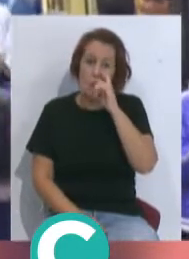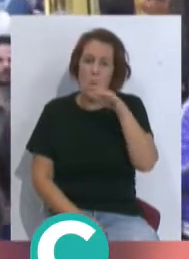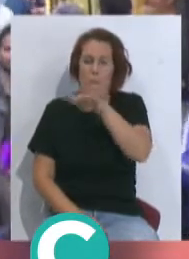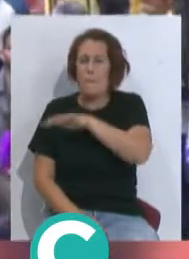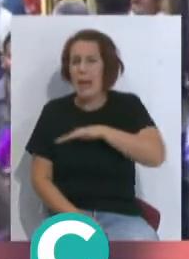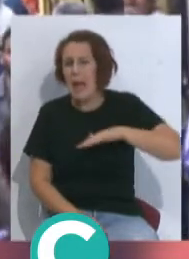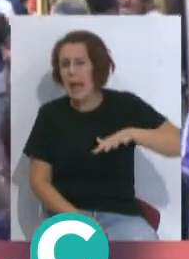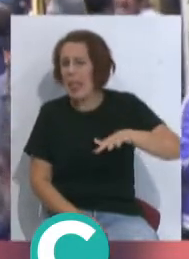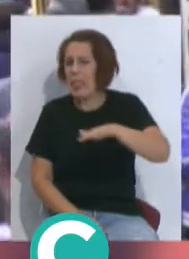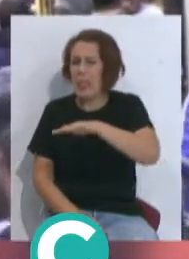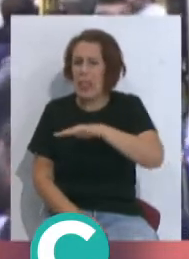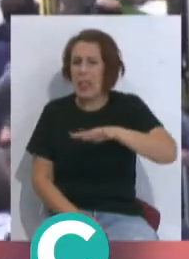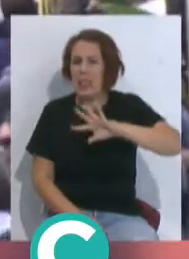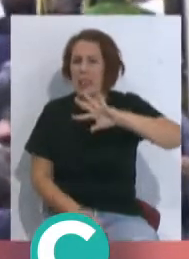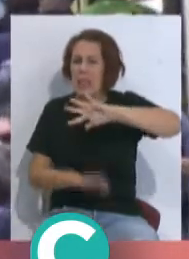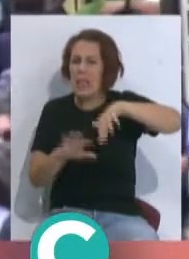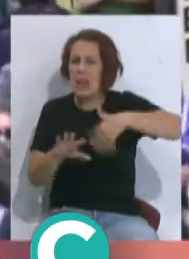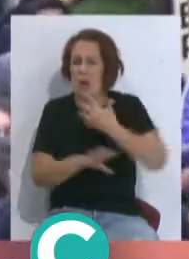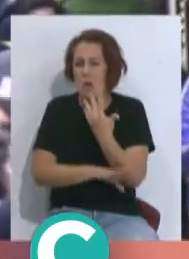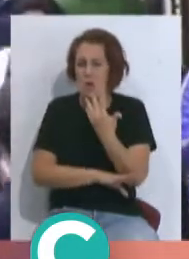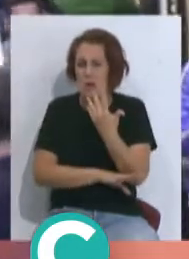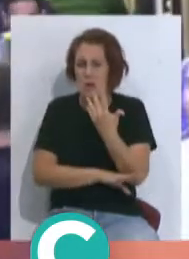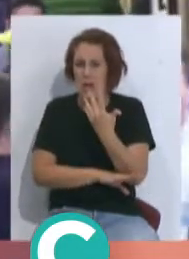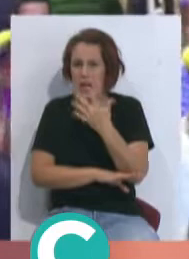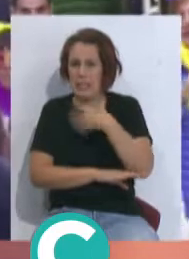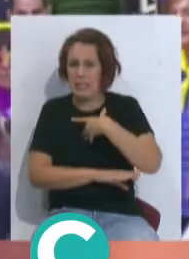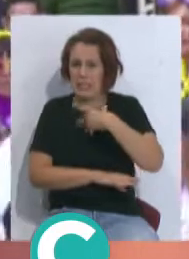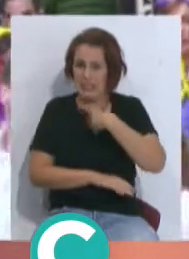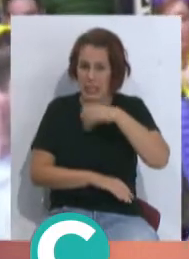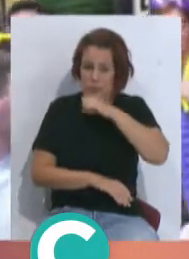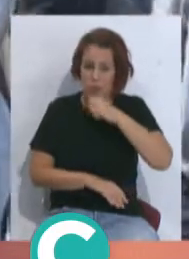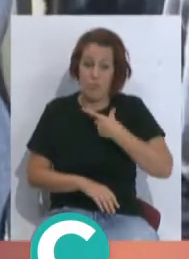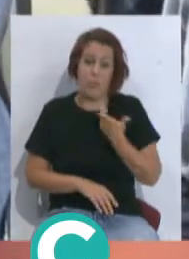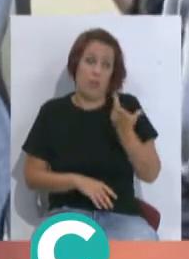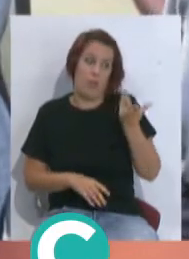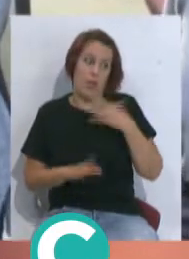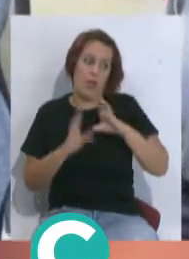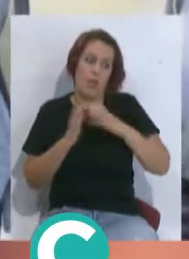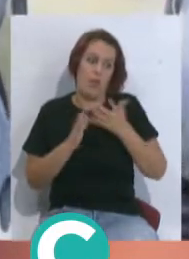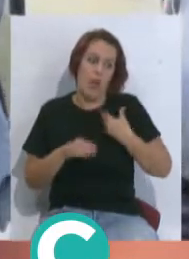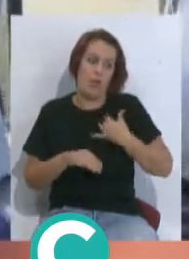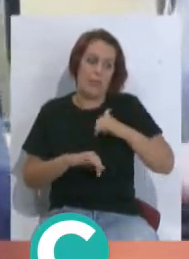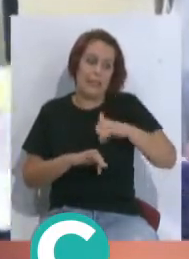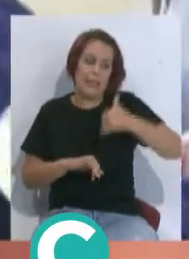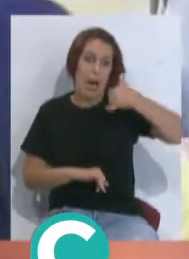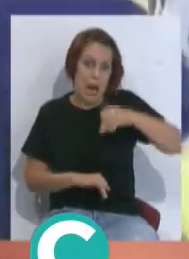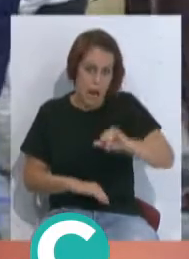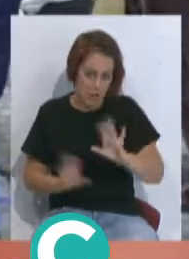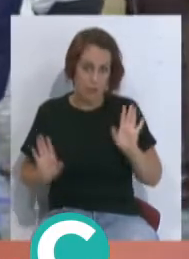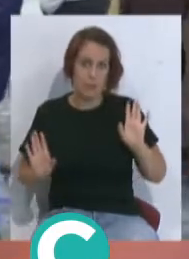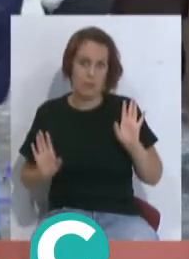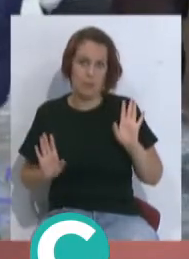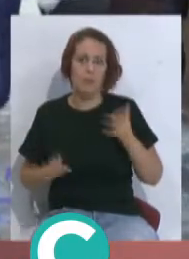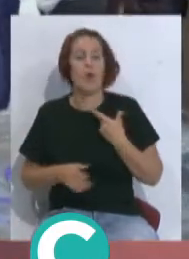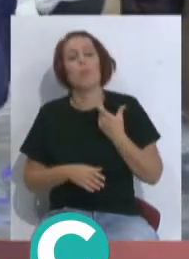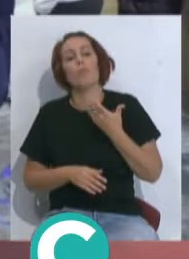Pasa lo contrario. 5 horas cantando. Que a los 15 de la piedra iba con un tanga. Entonces se tuvieron que buscar algo para... Cantar pleno sol. Te puede